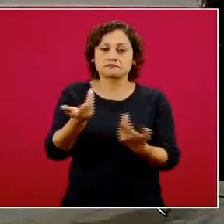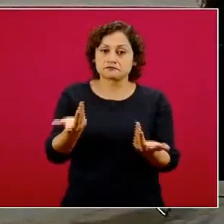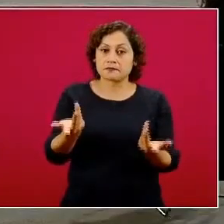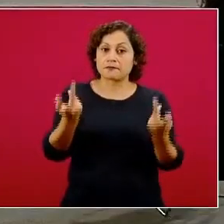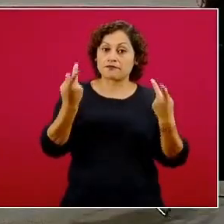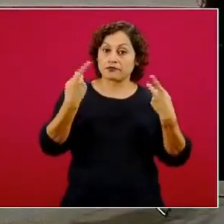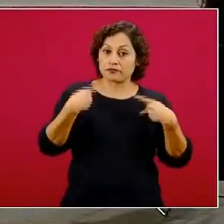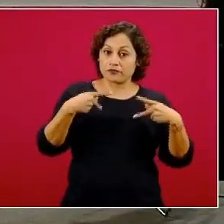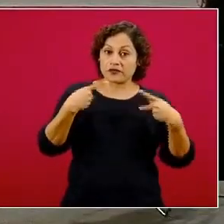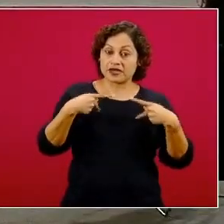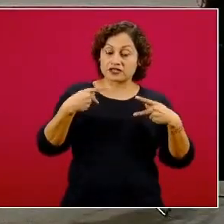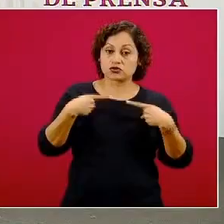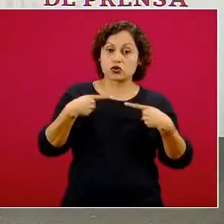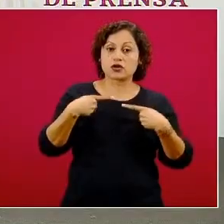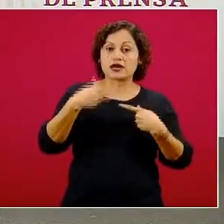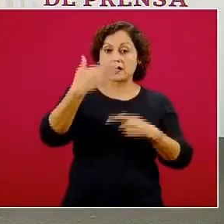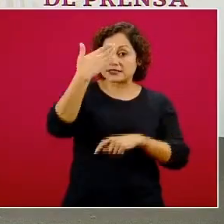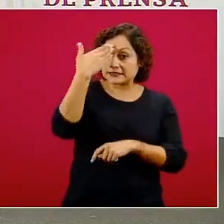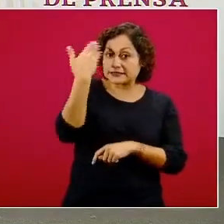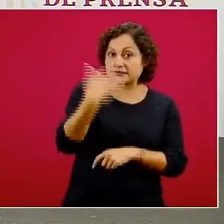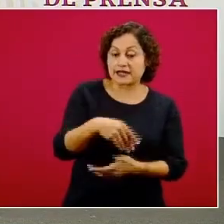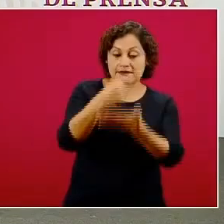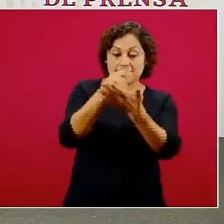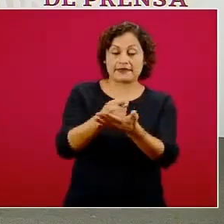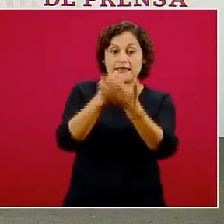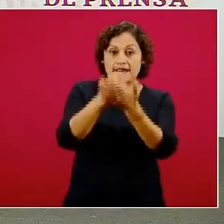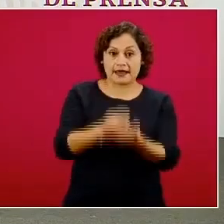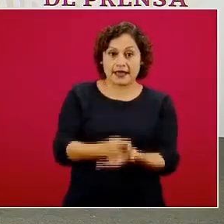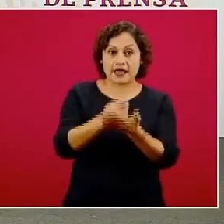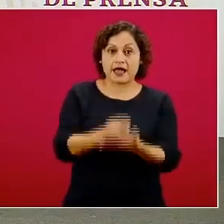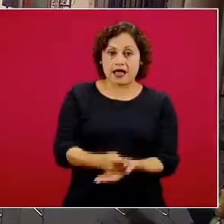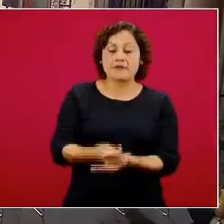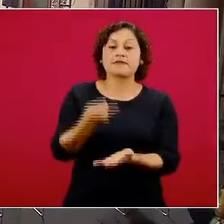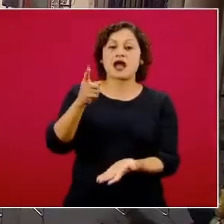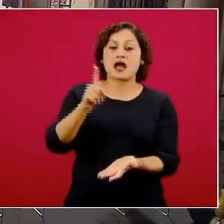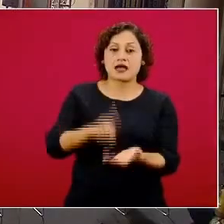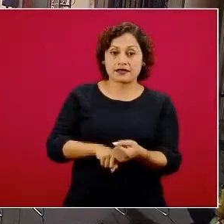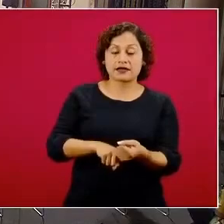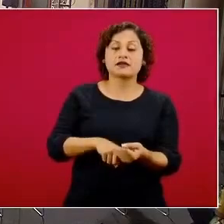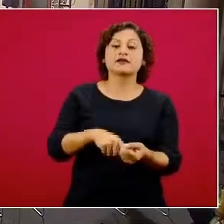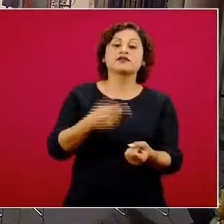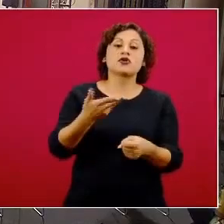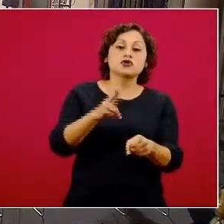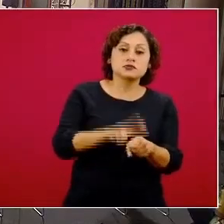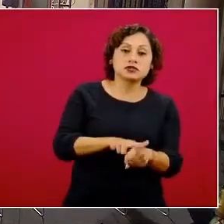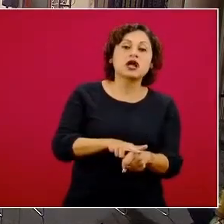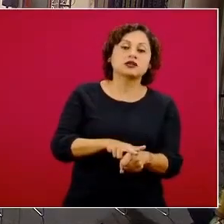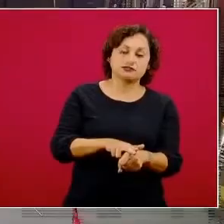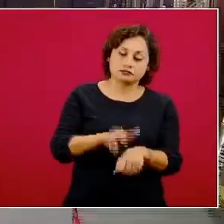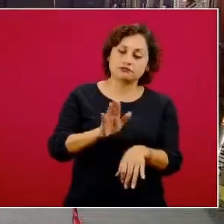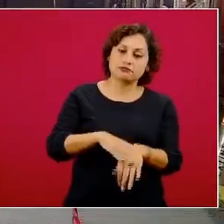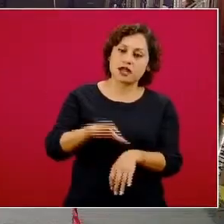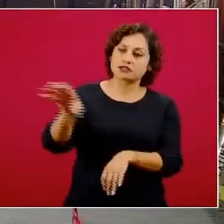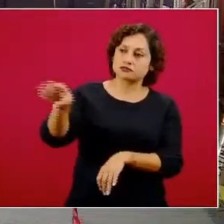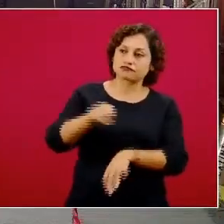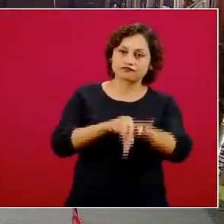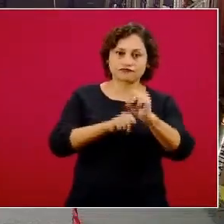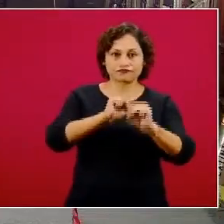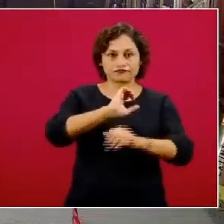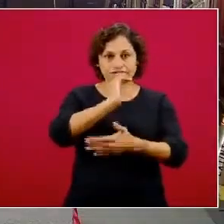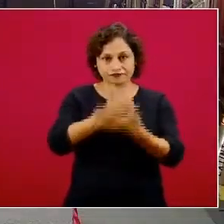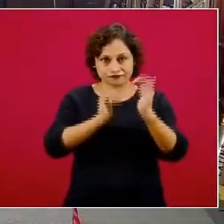que se dedican a la rehabilitación en el Sistema Nacional de Salud en todos los estados para poder dar